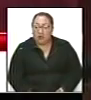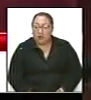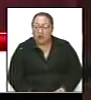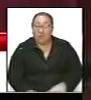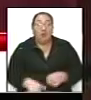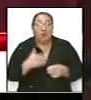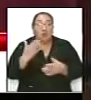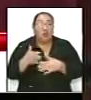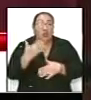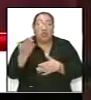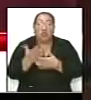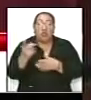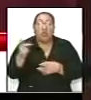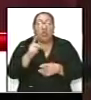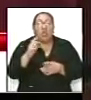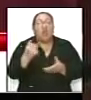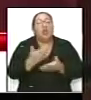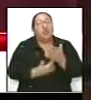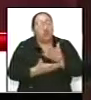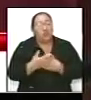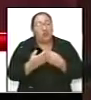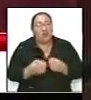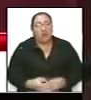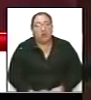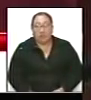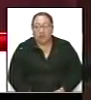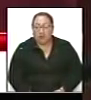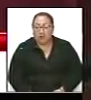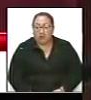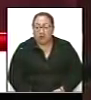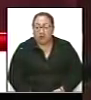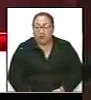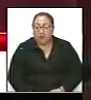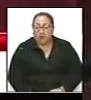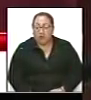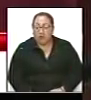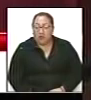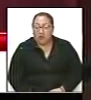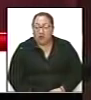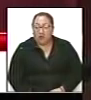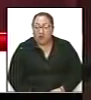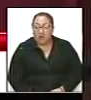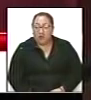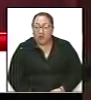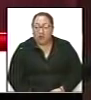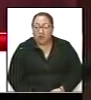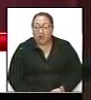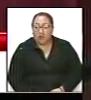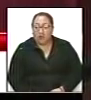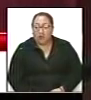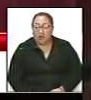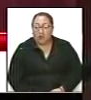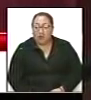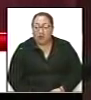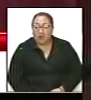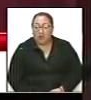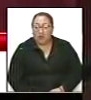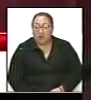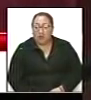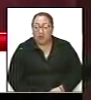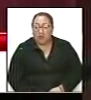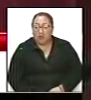ocurrido, Donaire regulariza. Y la otra versión, en la misma acusación, dice, Donaire